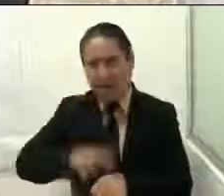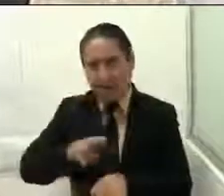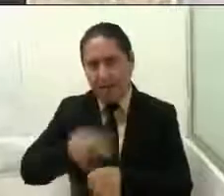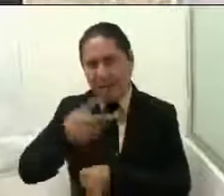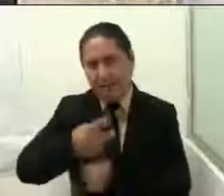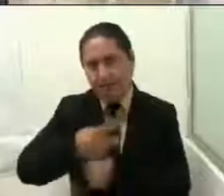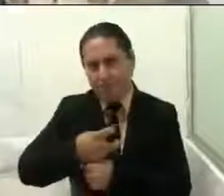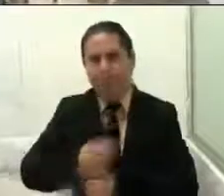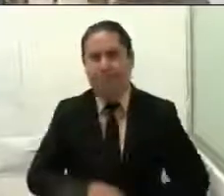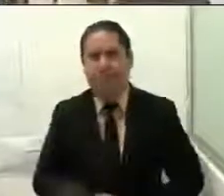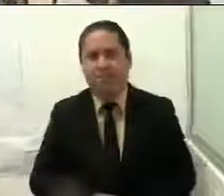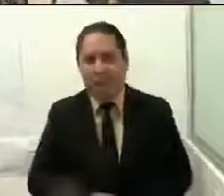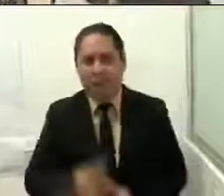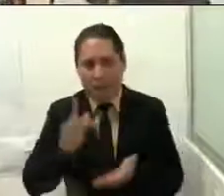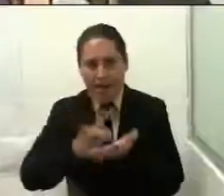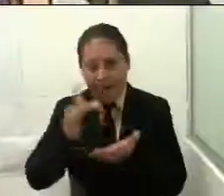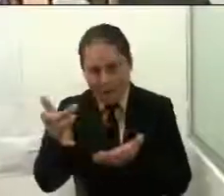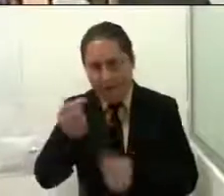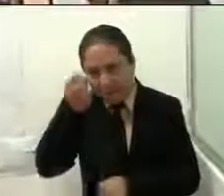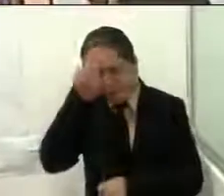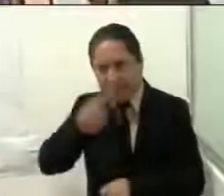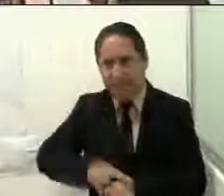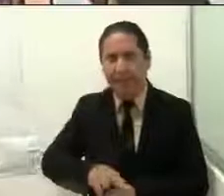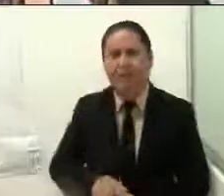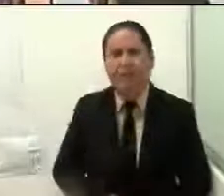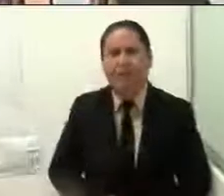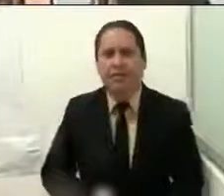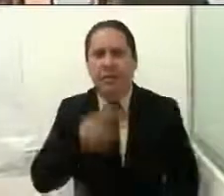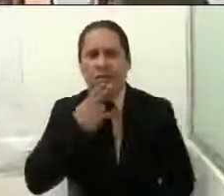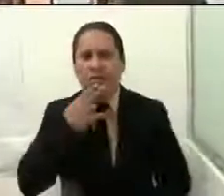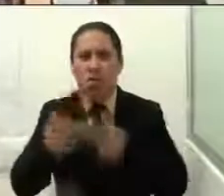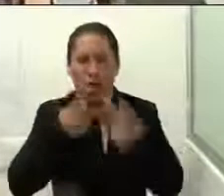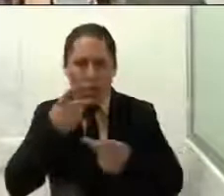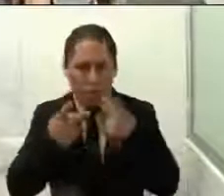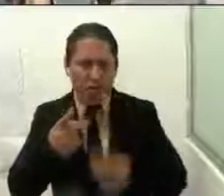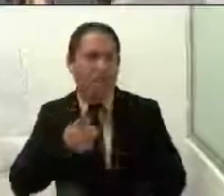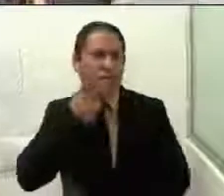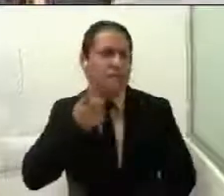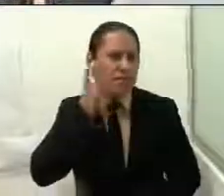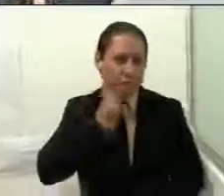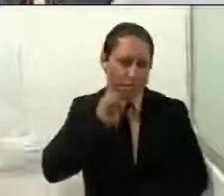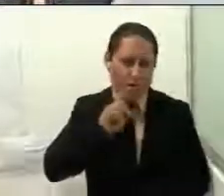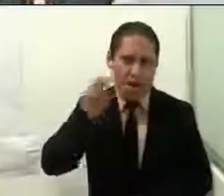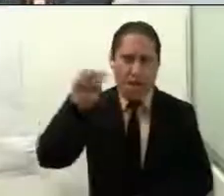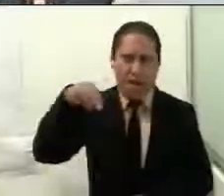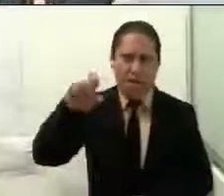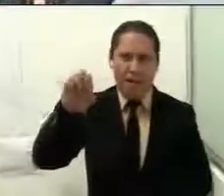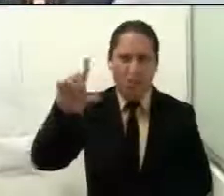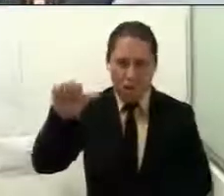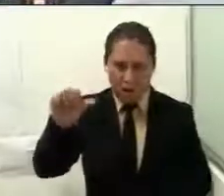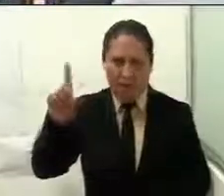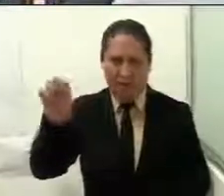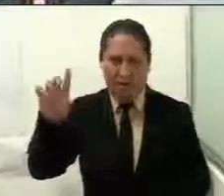gracias señor secretario tiene el uso de la palabra la diputada manuela del carmen culebro